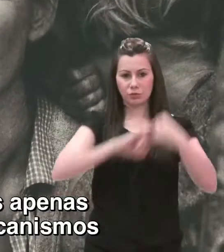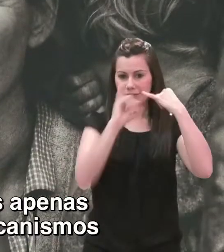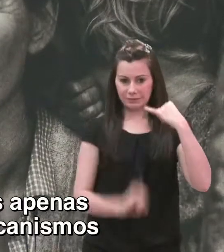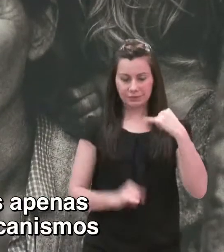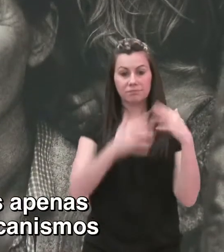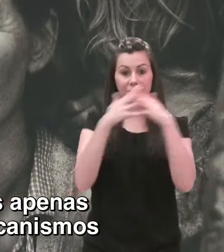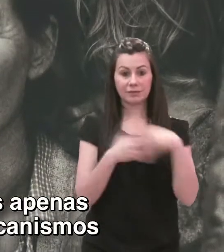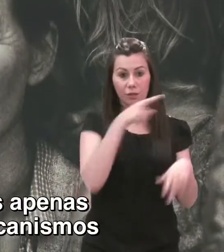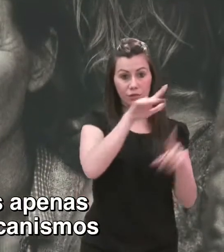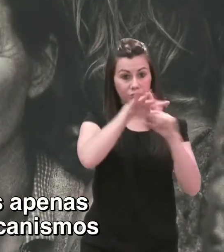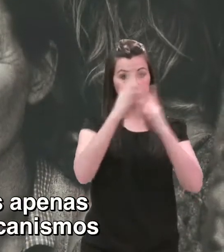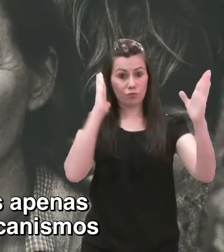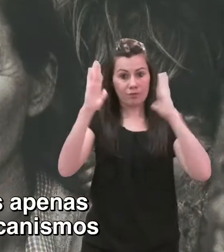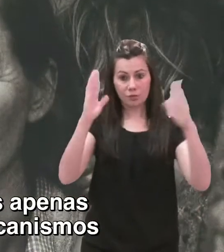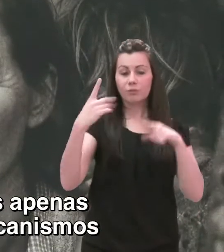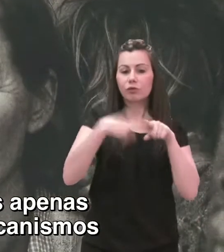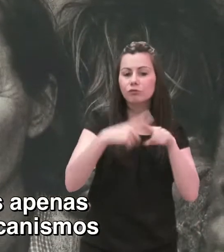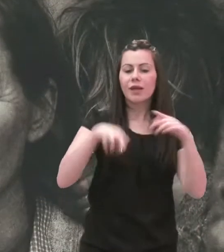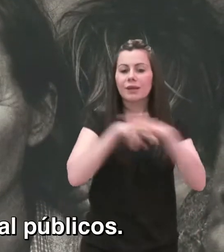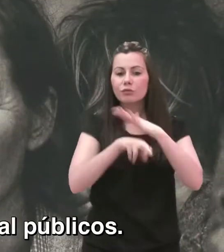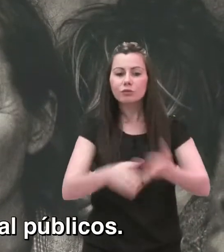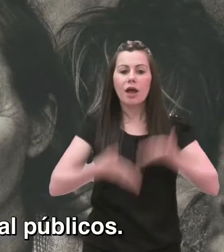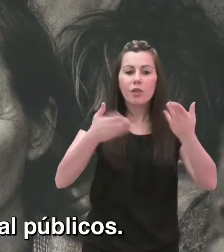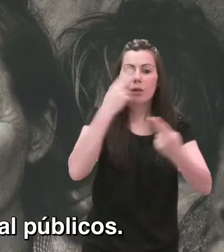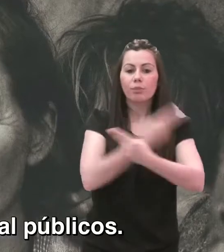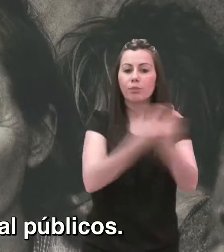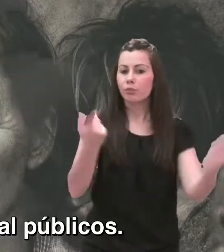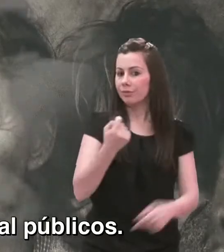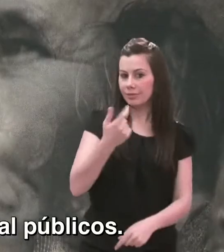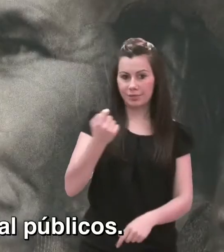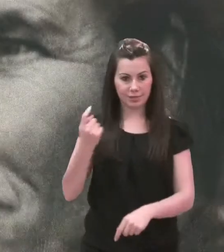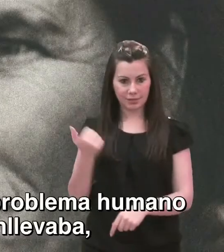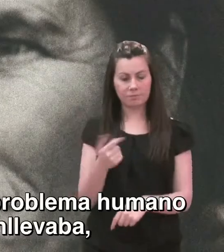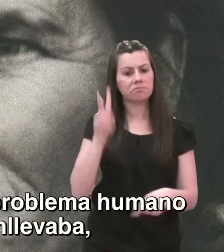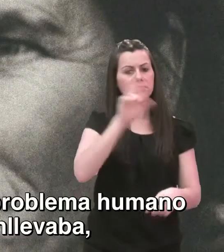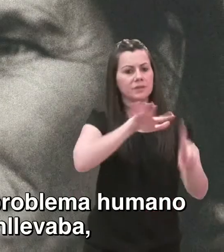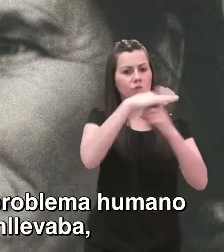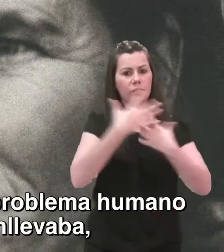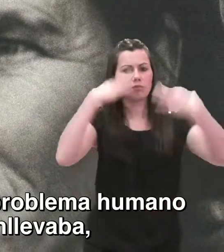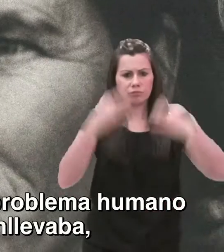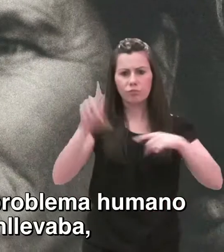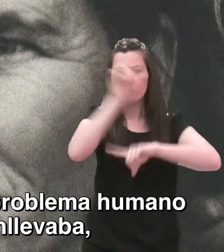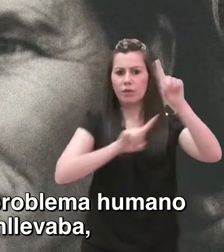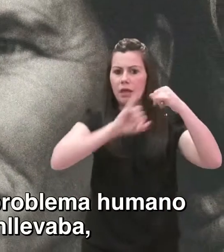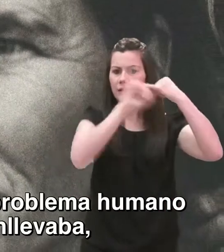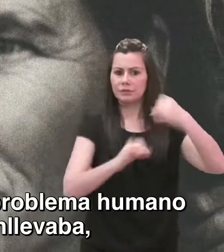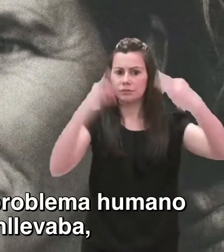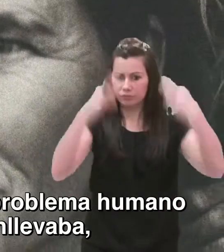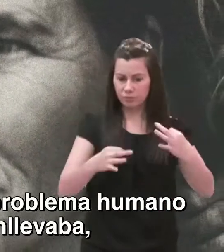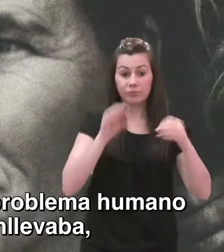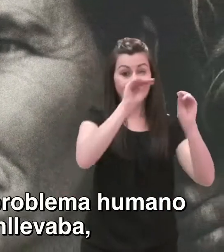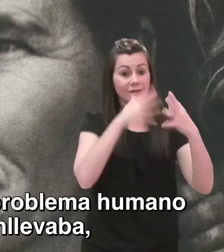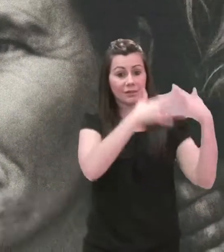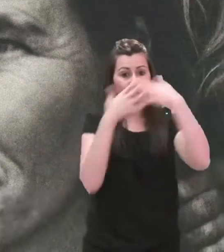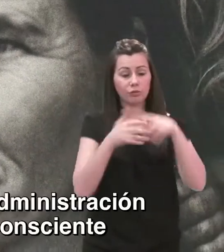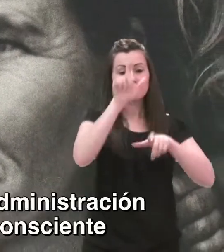Estados Unidos apenas contaba con mecanismos de protección social públicos. Pese a la evidencia del problema humano que la crisis